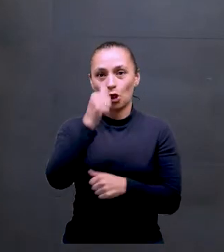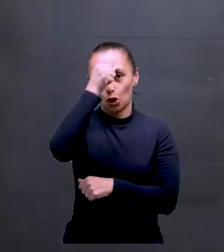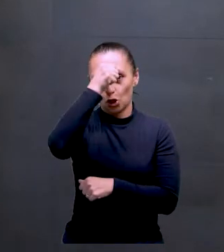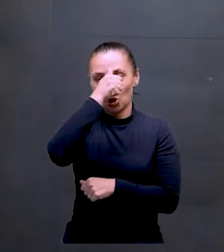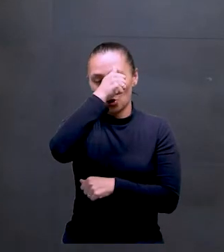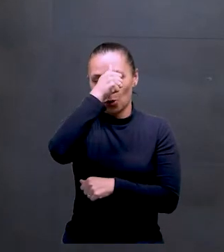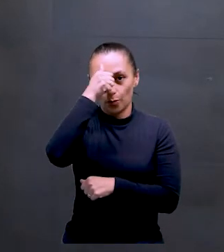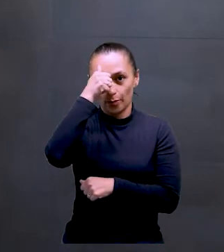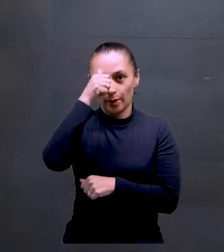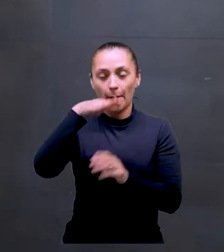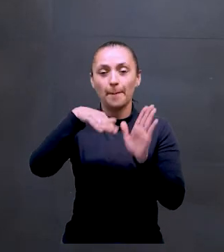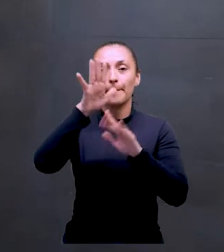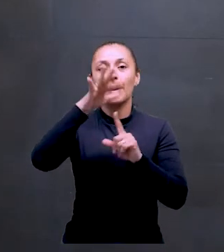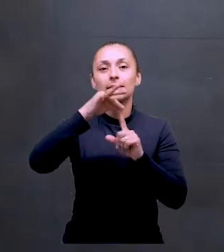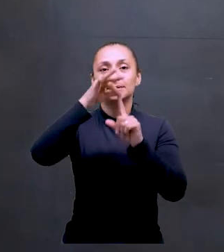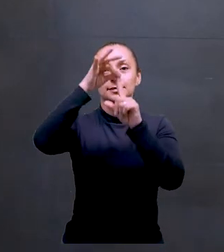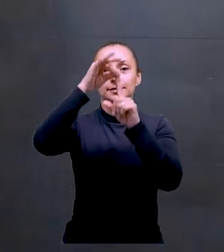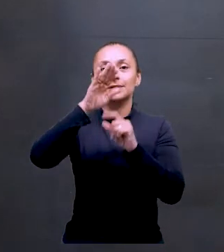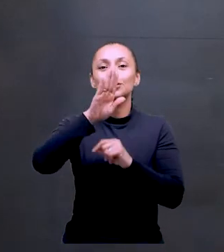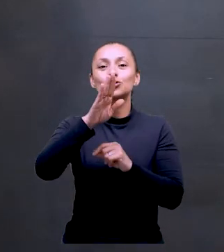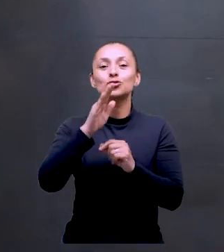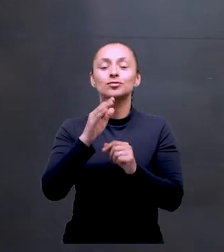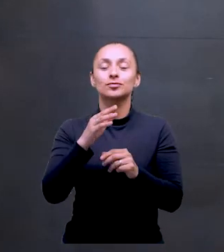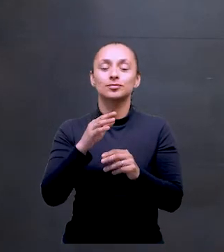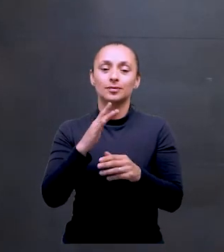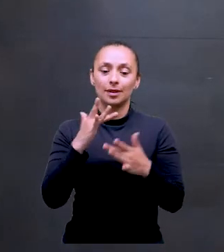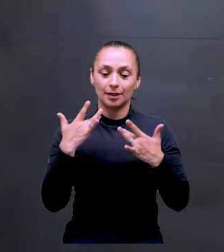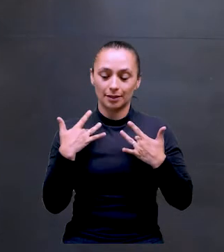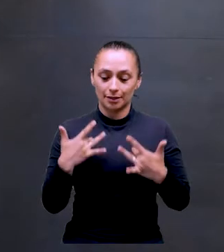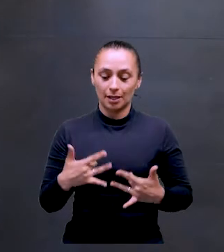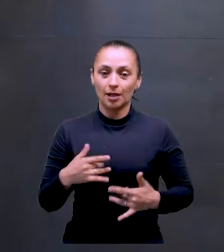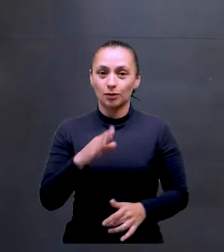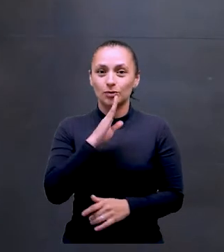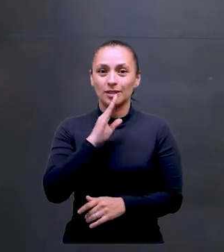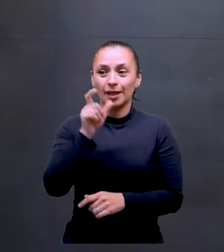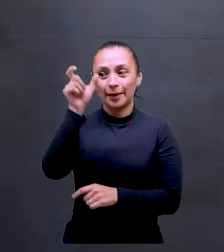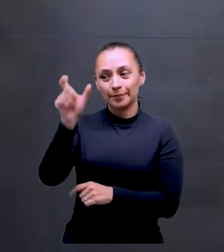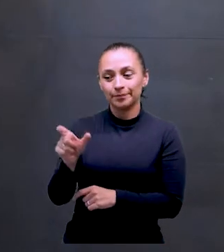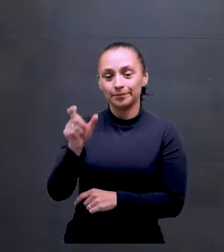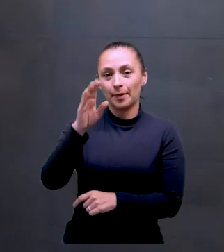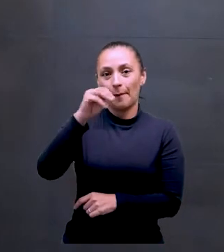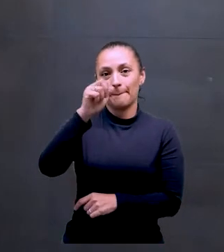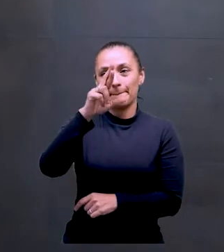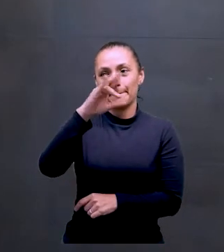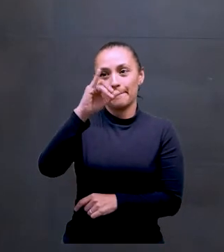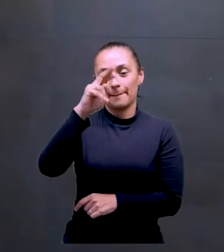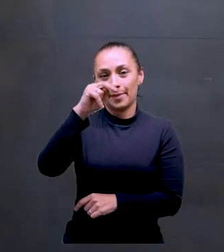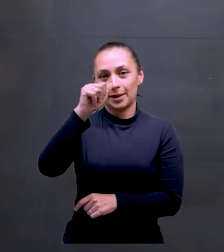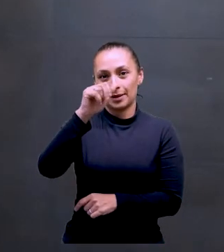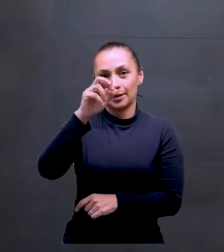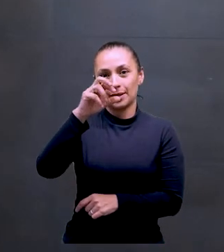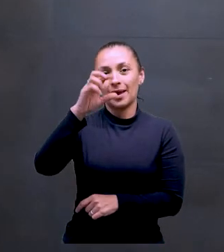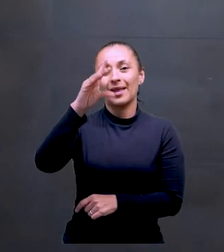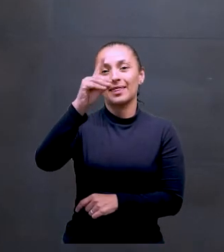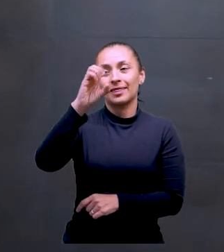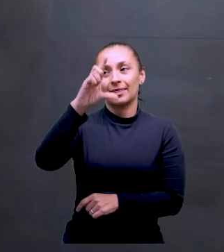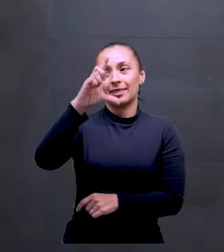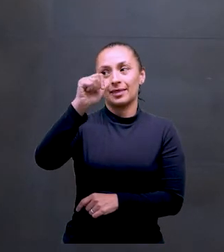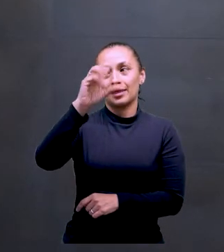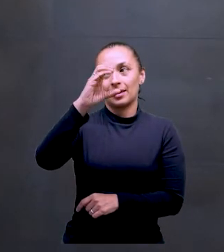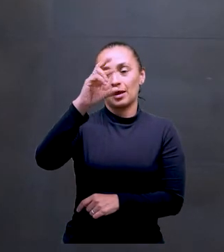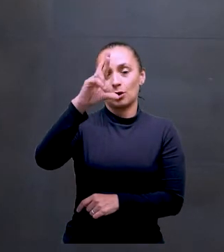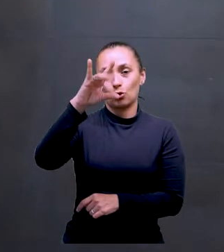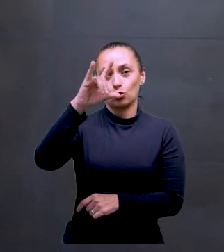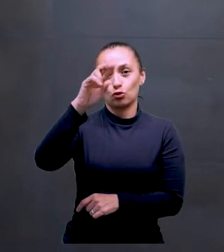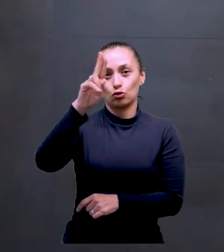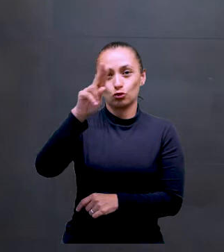en este día domingo especialmente oramos por la salud de marina elena de la cruz pantoja